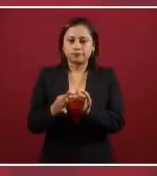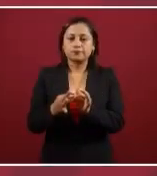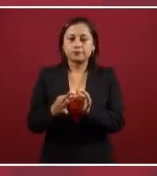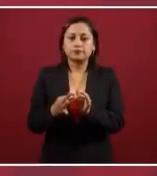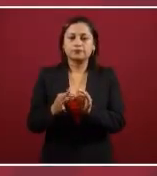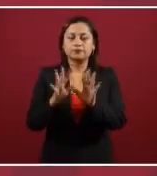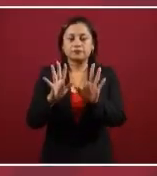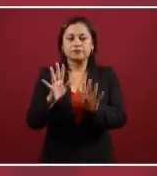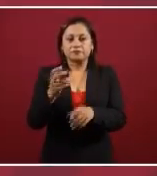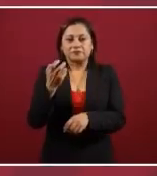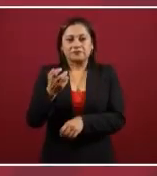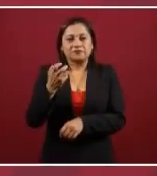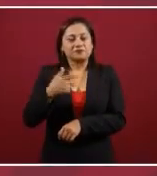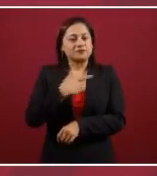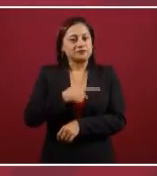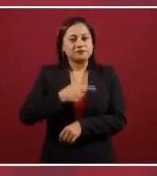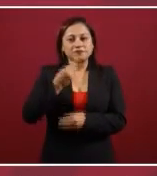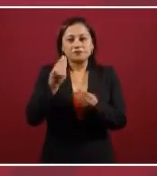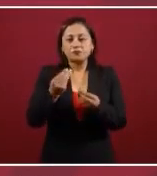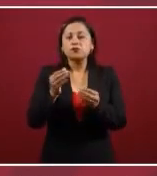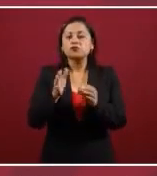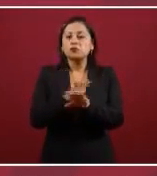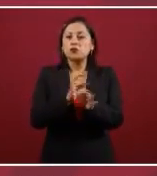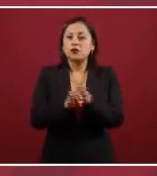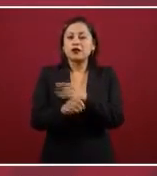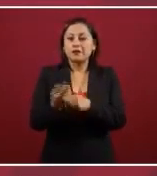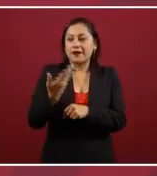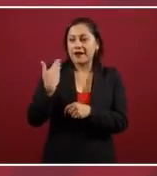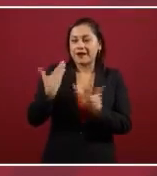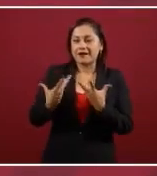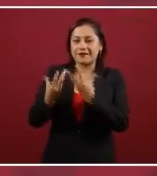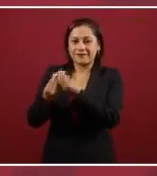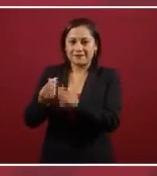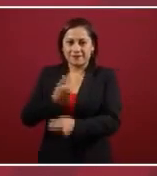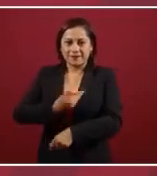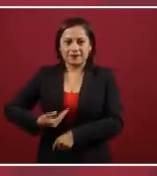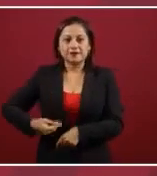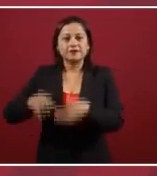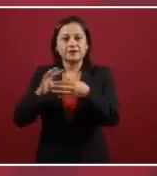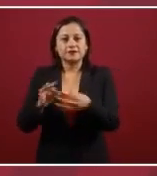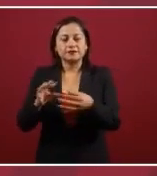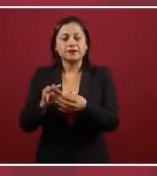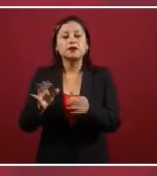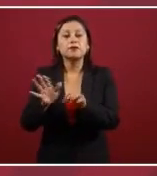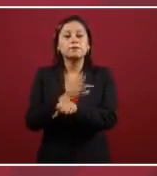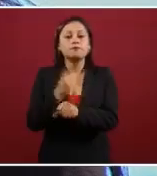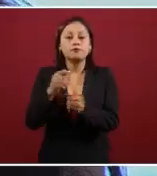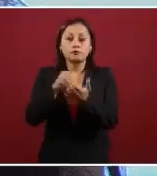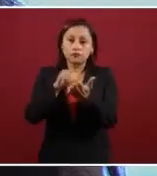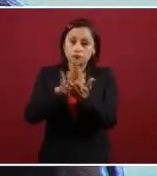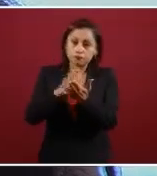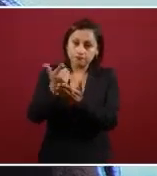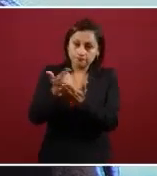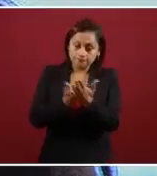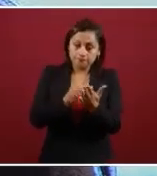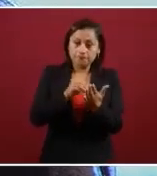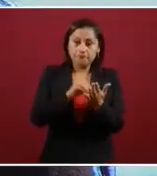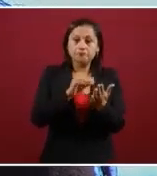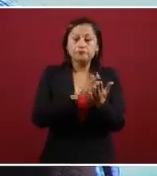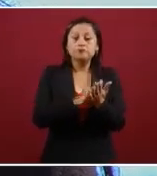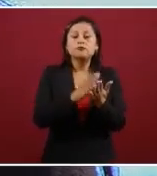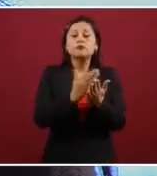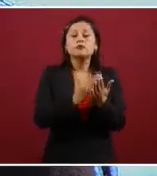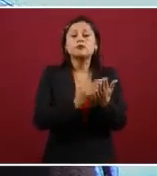un dato, y ese rato le damos a conocer a nuestro presidente, que de acuerdo a los datos que tenemos de esos 22.7